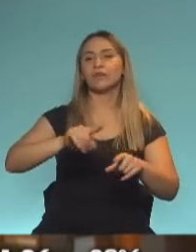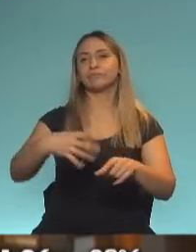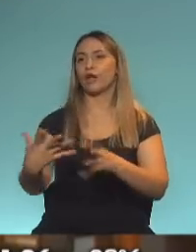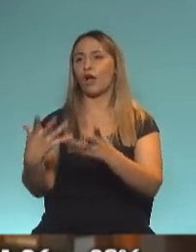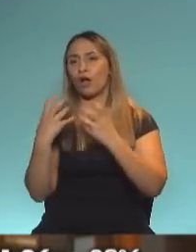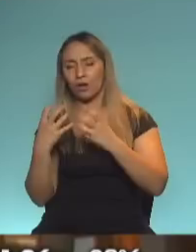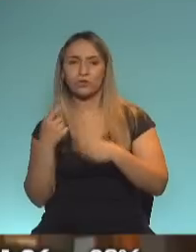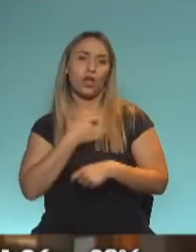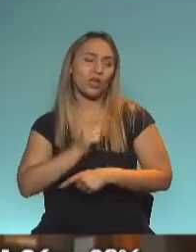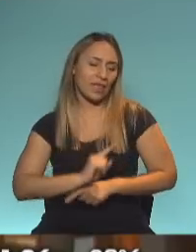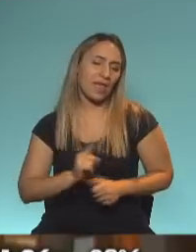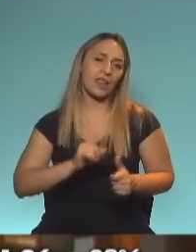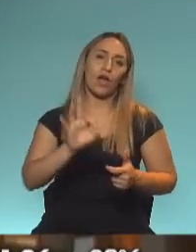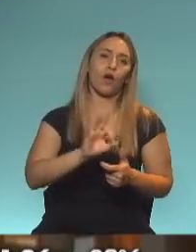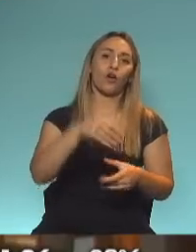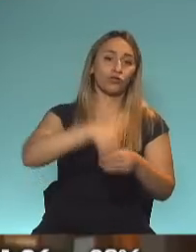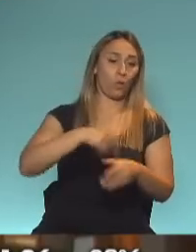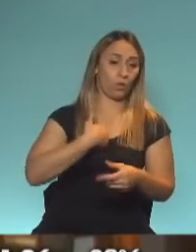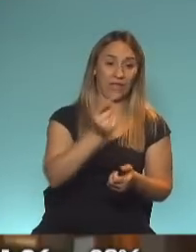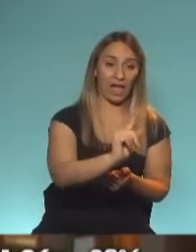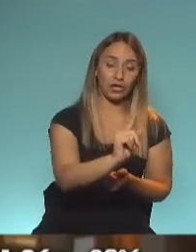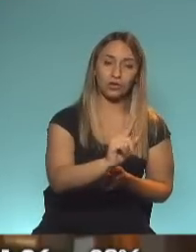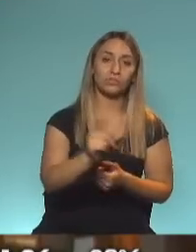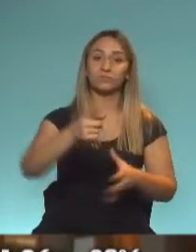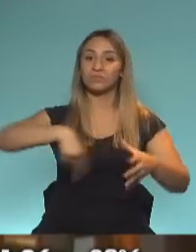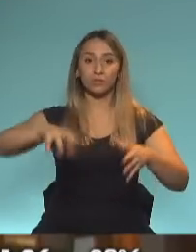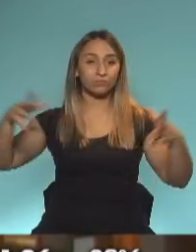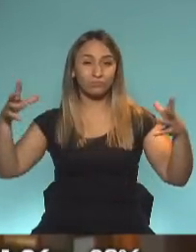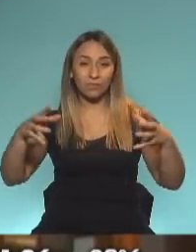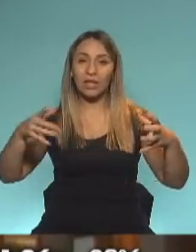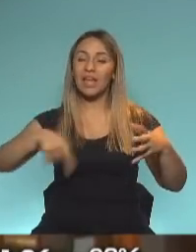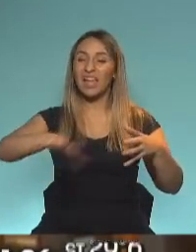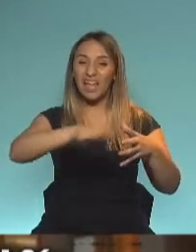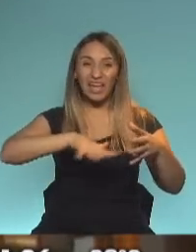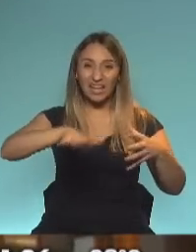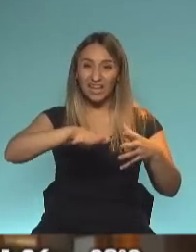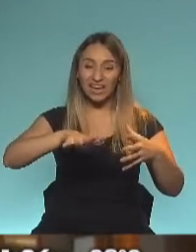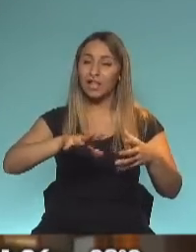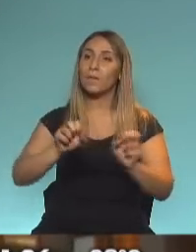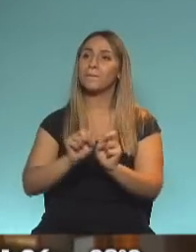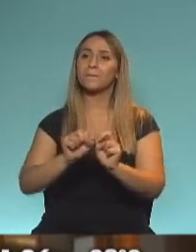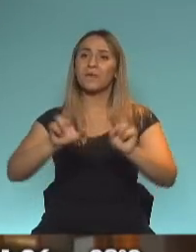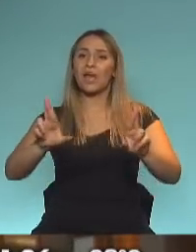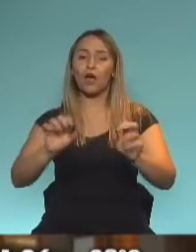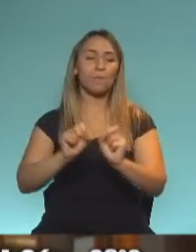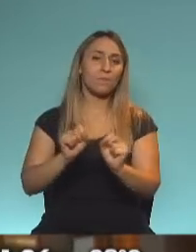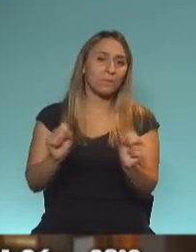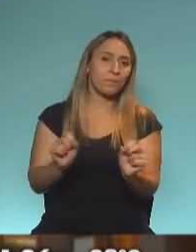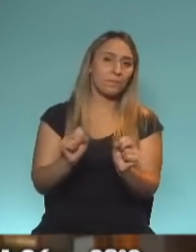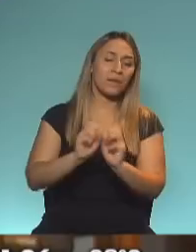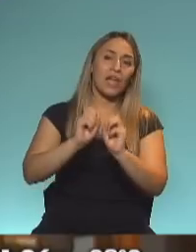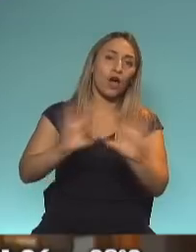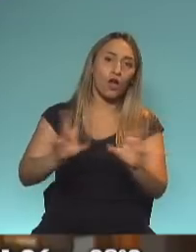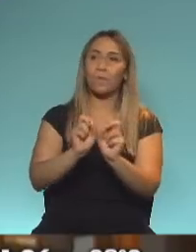que nos desean lo peor, no estaba mejor que el día que asumió Néstor Kirchner. Ningún sector de la República